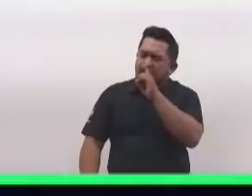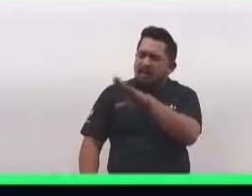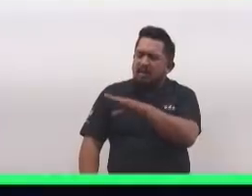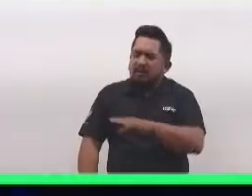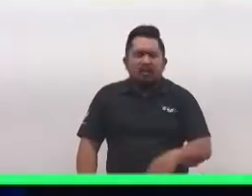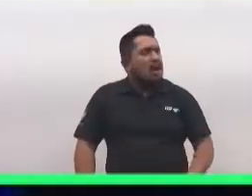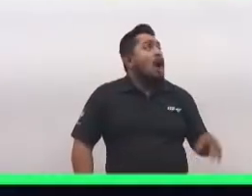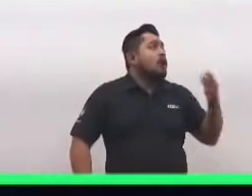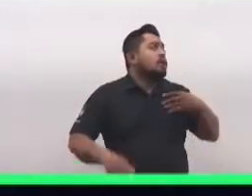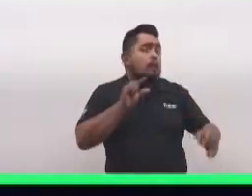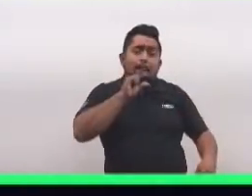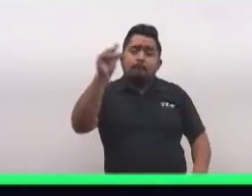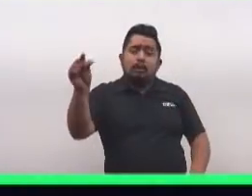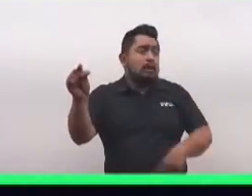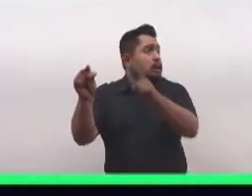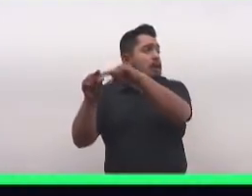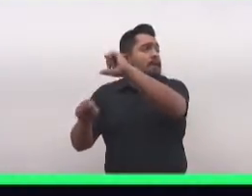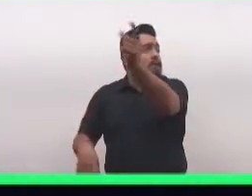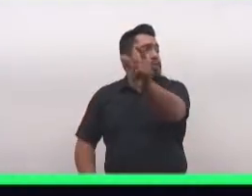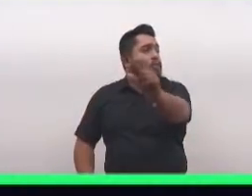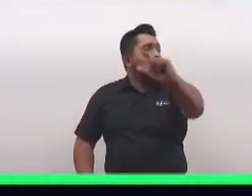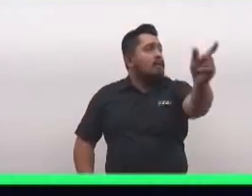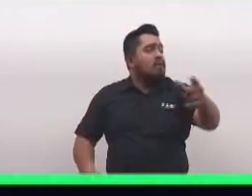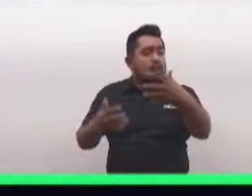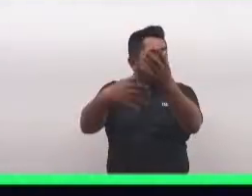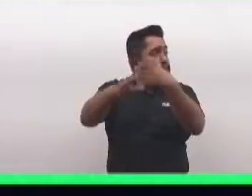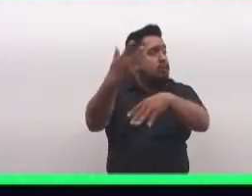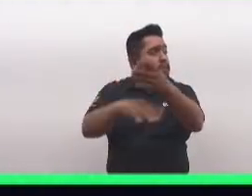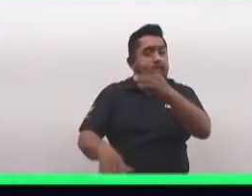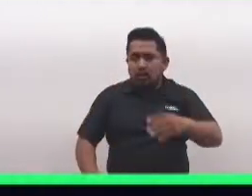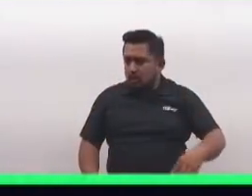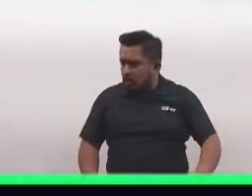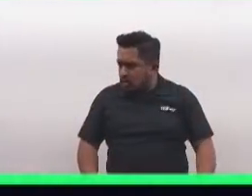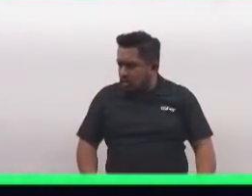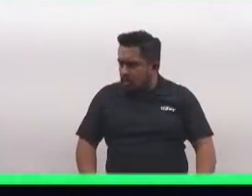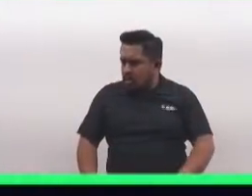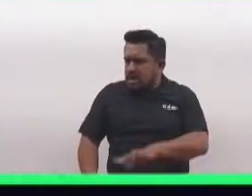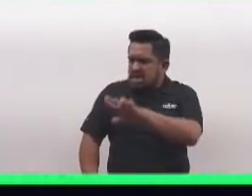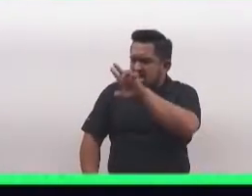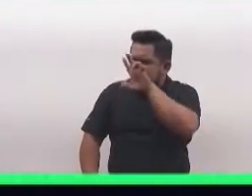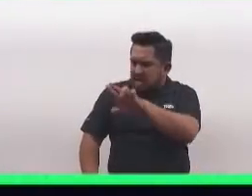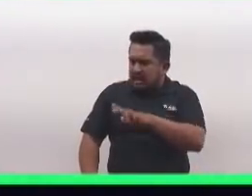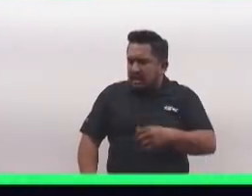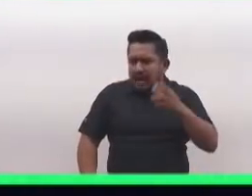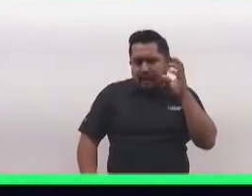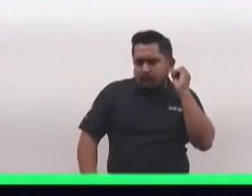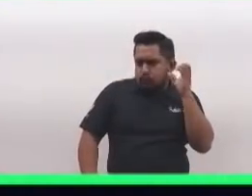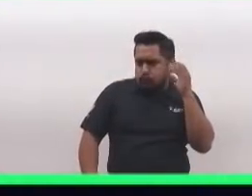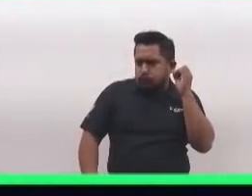preste a fulano y fulano se lo llevó y fueron al mar y df y archibald y ya llevan tres parlantes